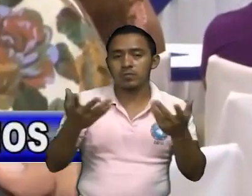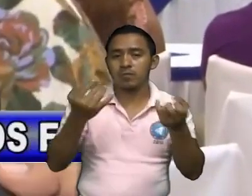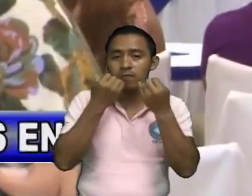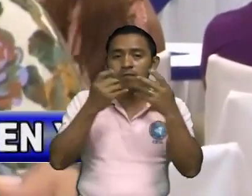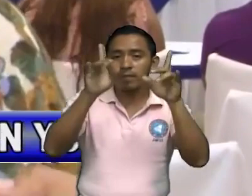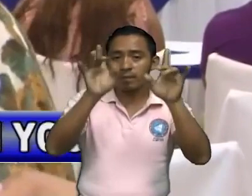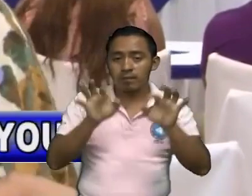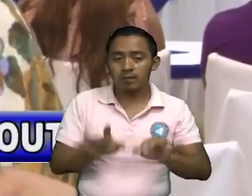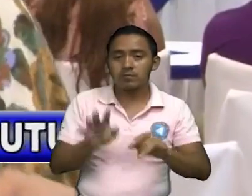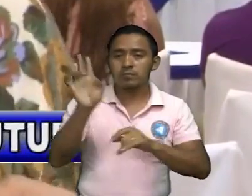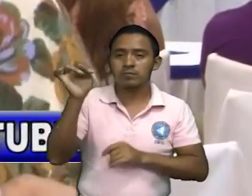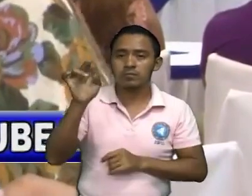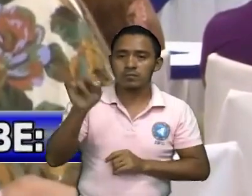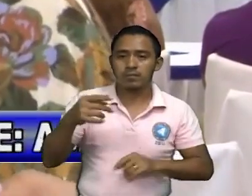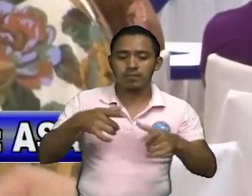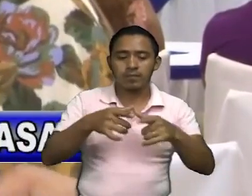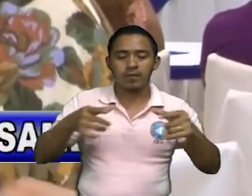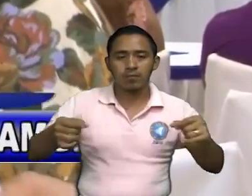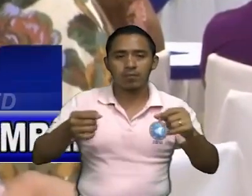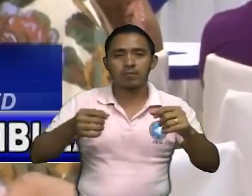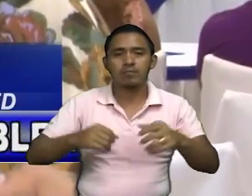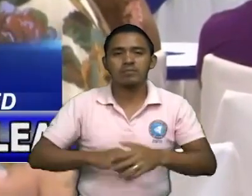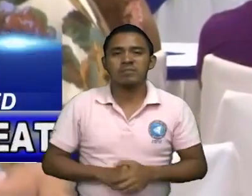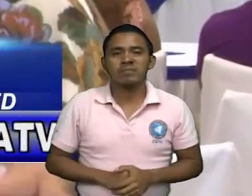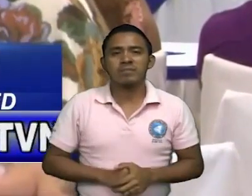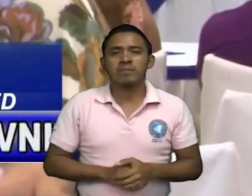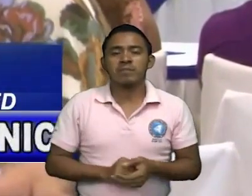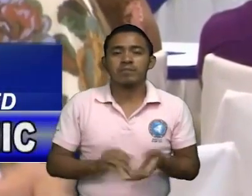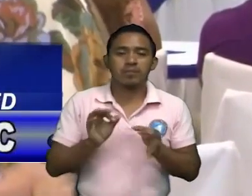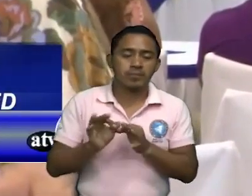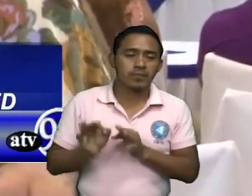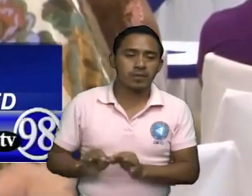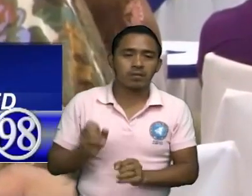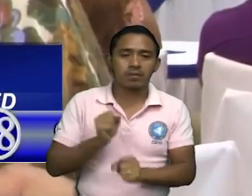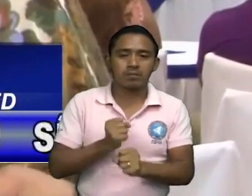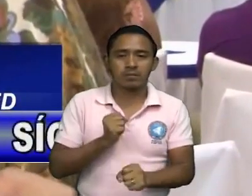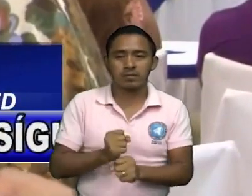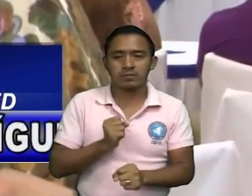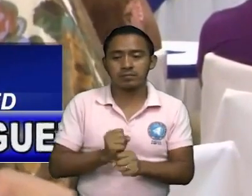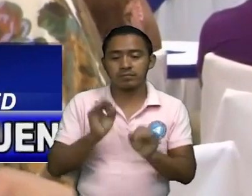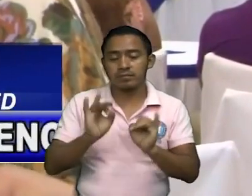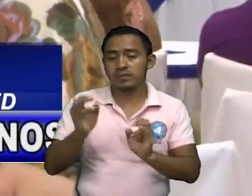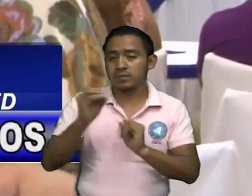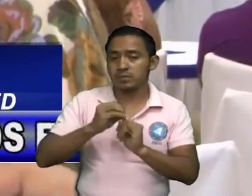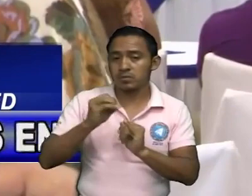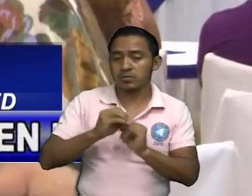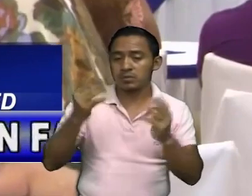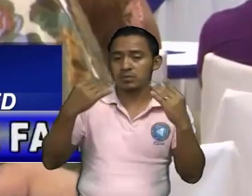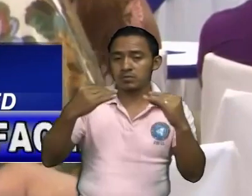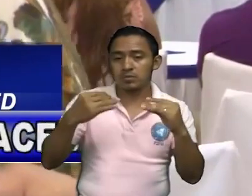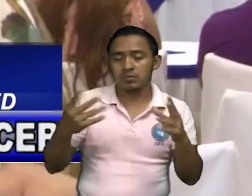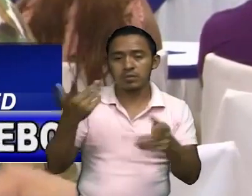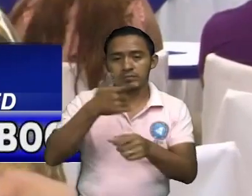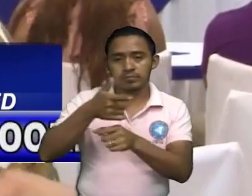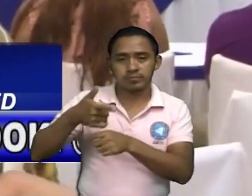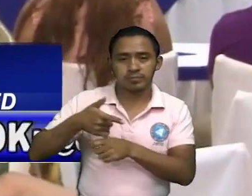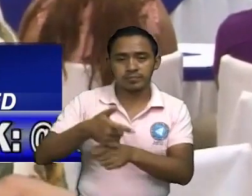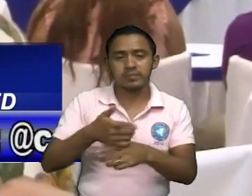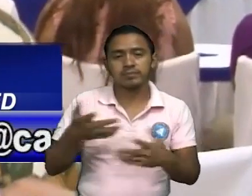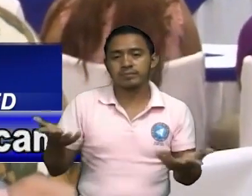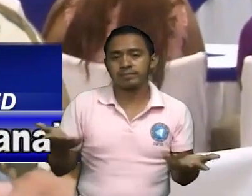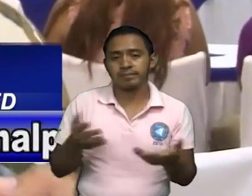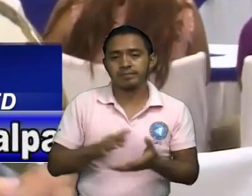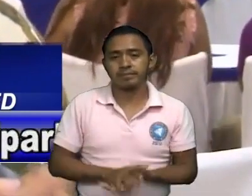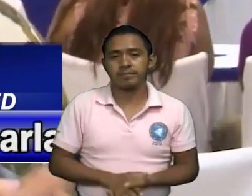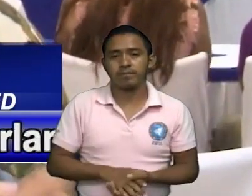de UNAM Managua y todo un equipo, ¿verdad?, trabajando de tecnología educativa con videos tutoriales, ¿verdad?, para